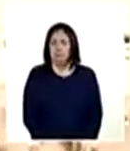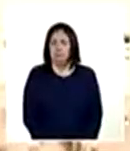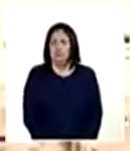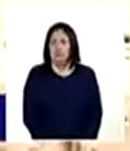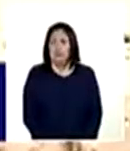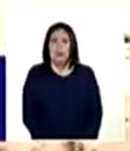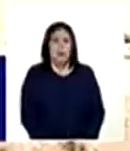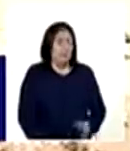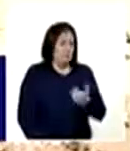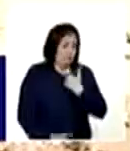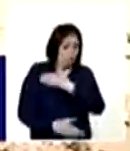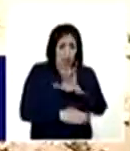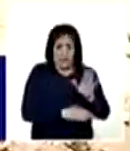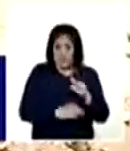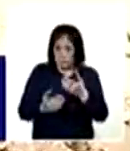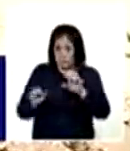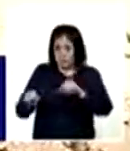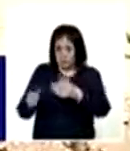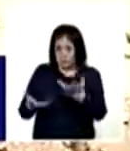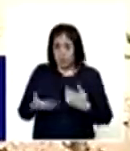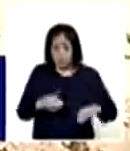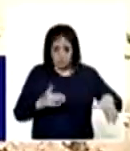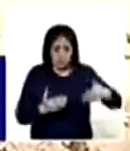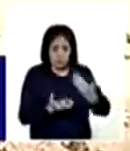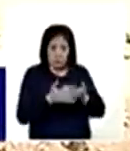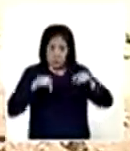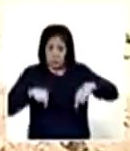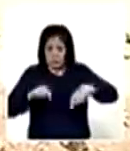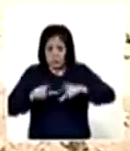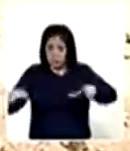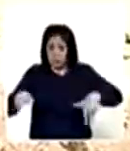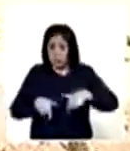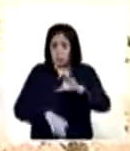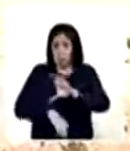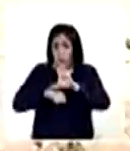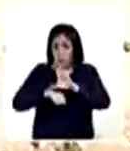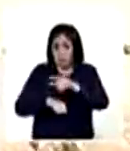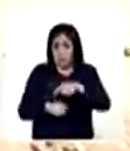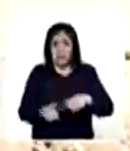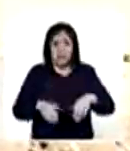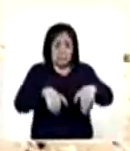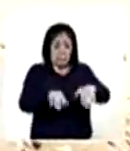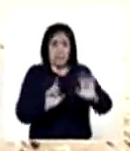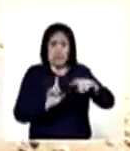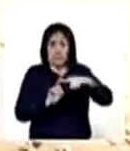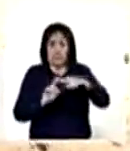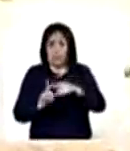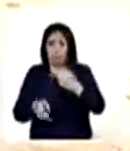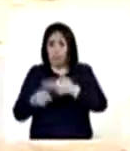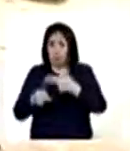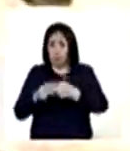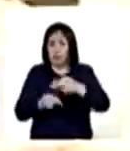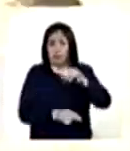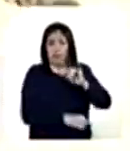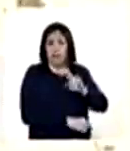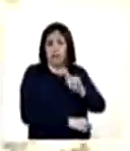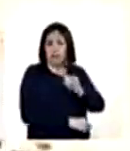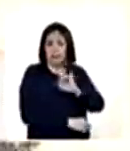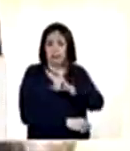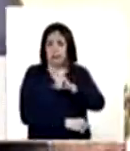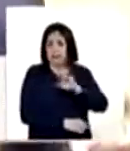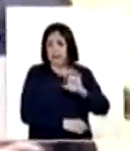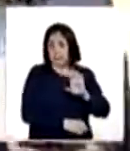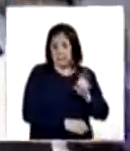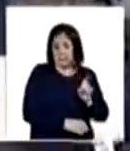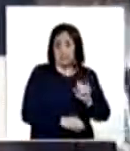Mari, Siri, buenas tardes, compañeras. Efectivamente, hemos llegado hasta el distrito de Comas, al cementerio Mártires 19 de Julio, donde podemos